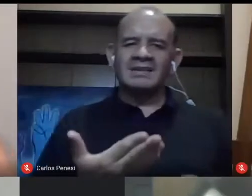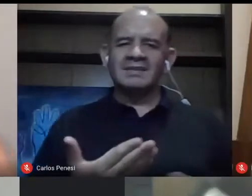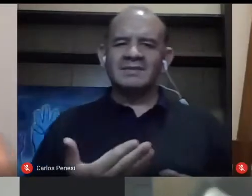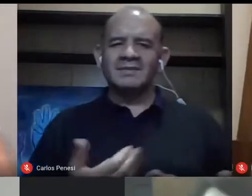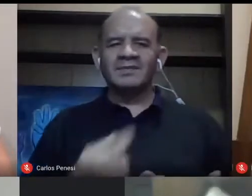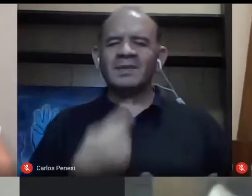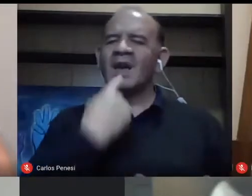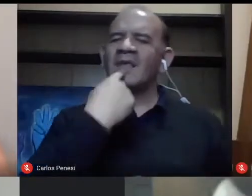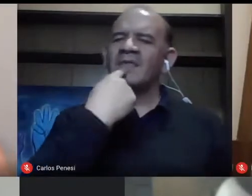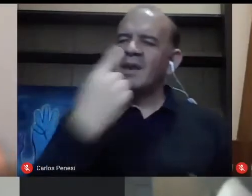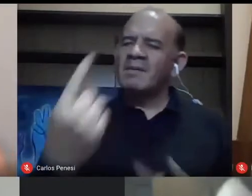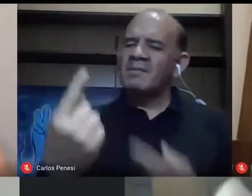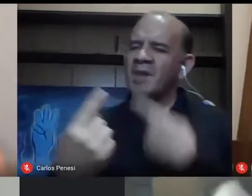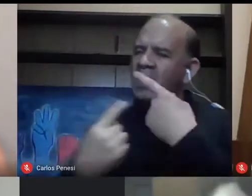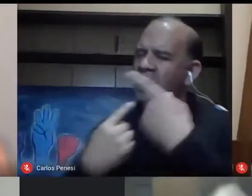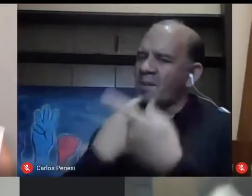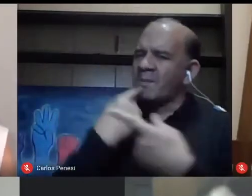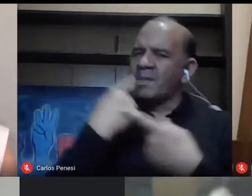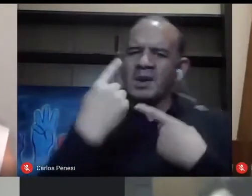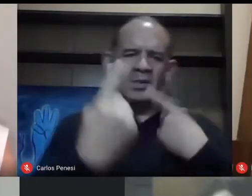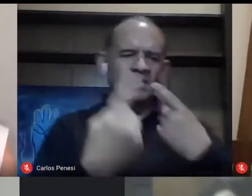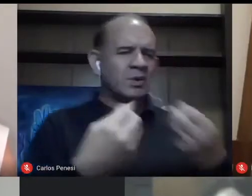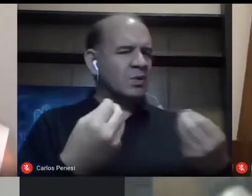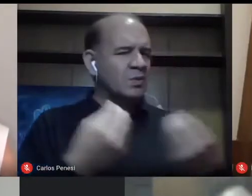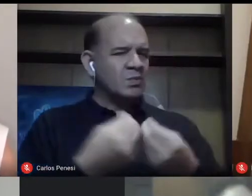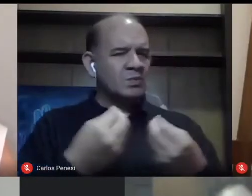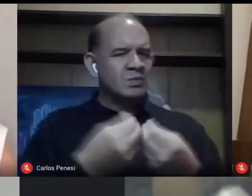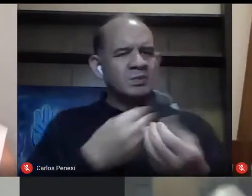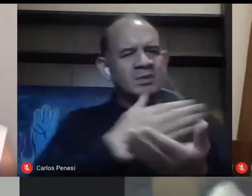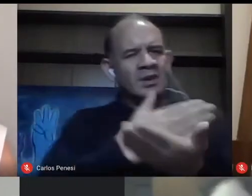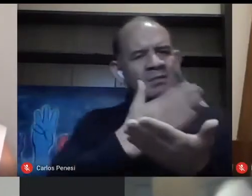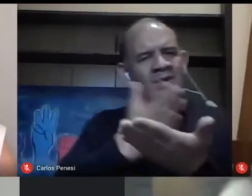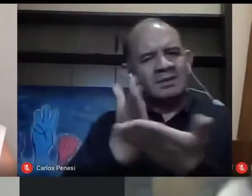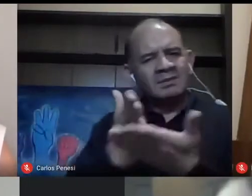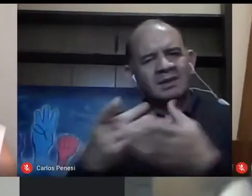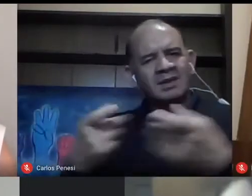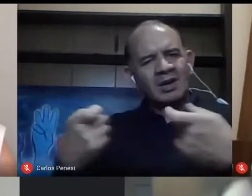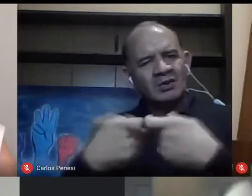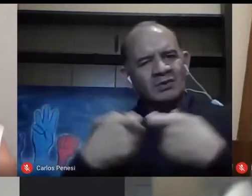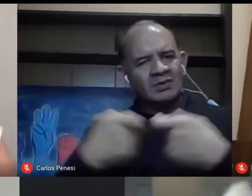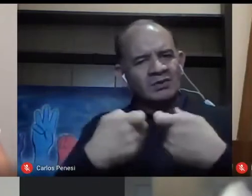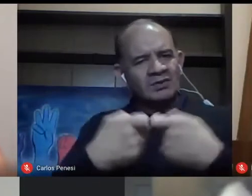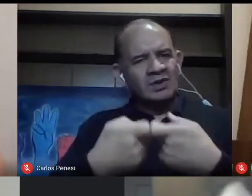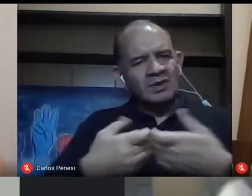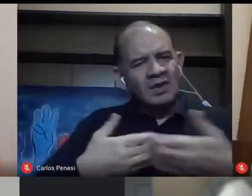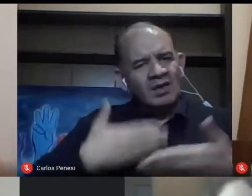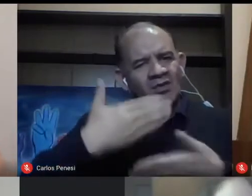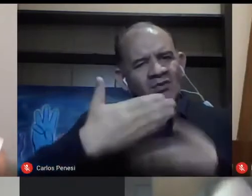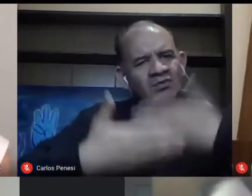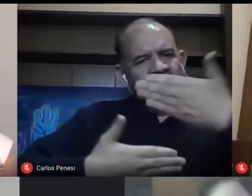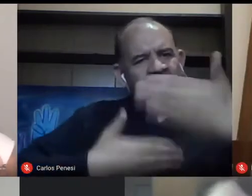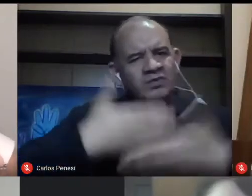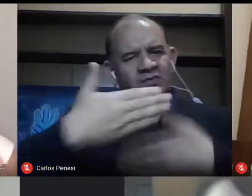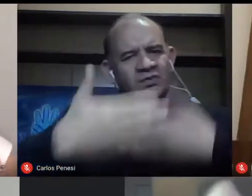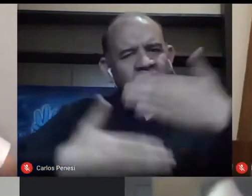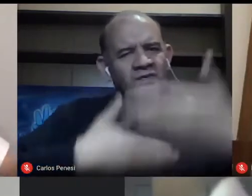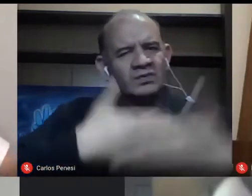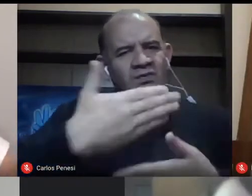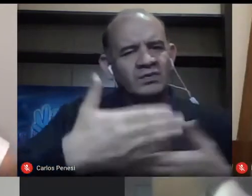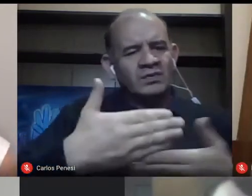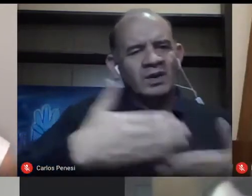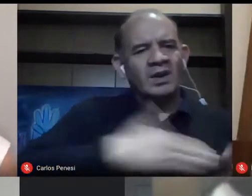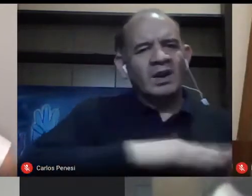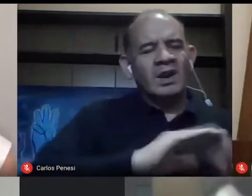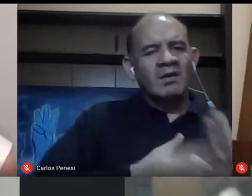preguntar. Nosotros sabemos que de la amplia participación de organizaciones en la puesta en marcha, que bueno, hará que llegue a cada rincón del